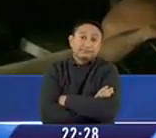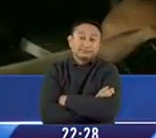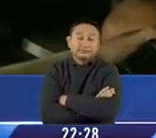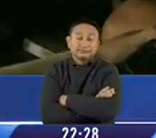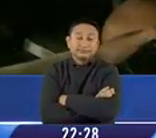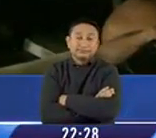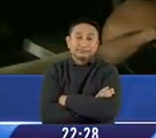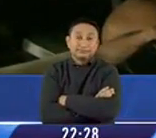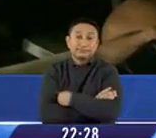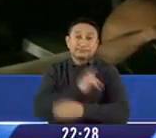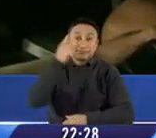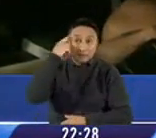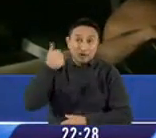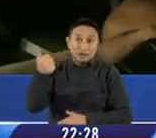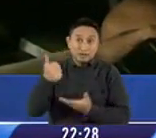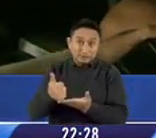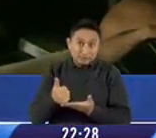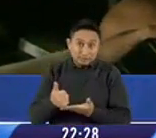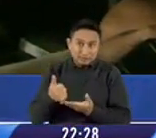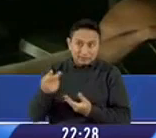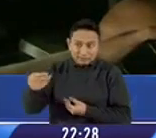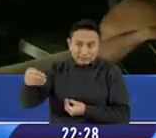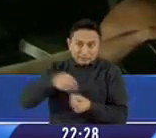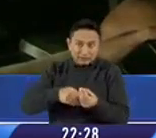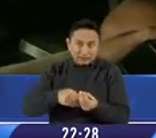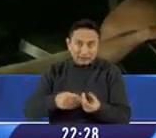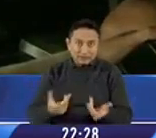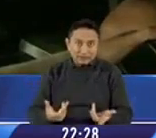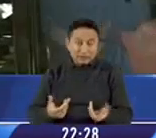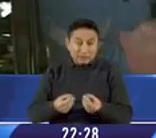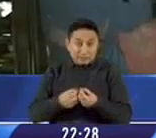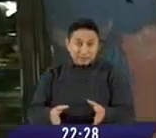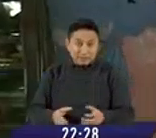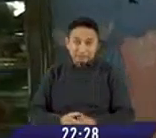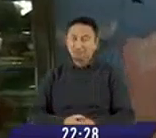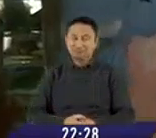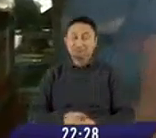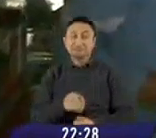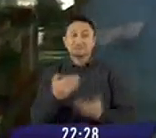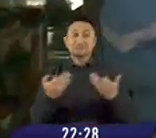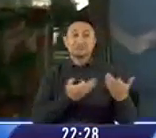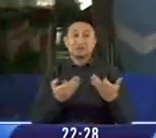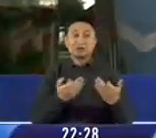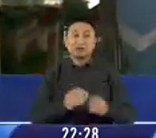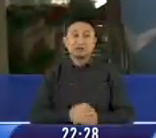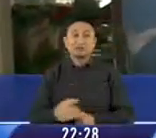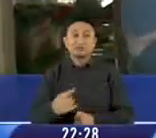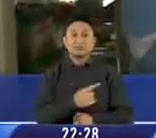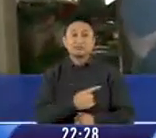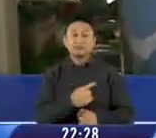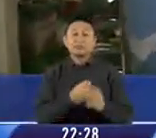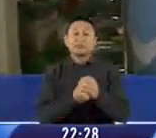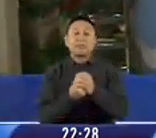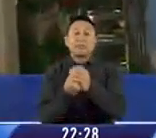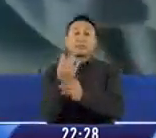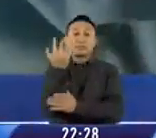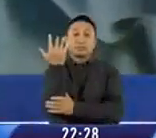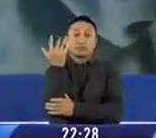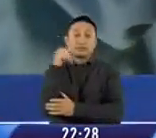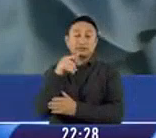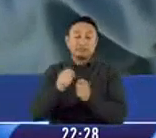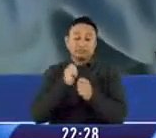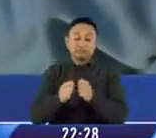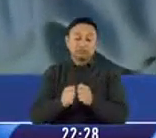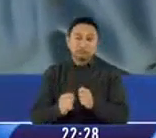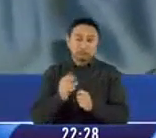y eso el gobierno no nos va a reconocer a nosotros, vea, por la pérdida. En las tiendas lo que más se vendió fueron los paquetes de velas y cajas de